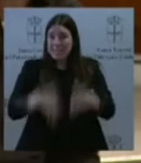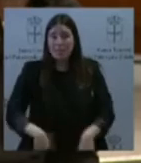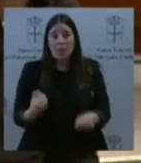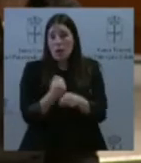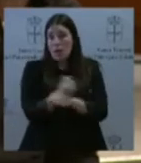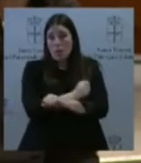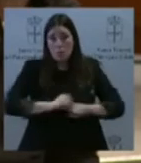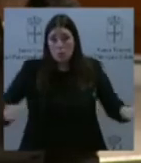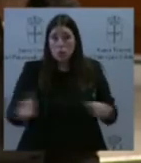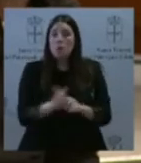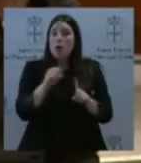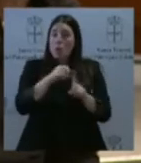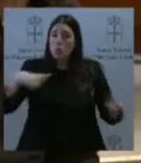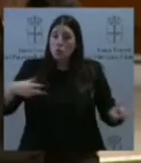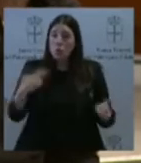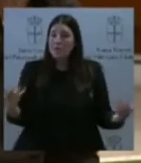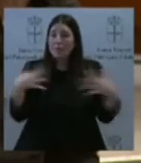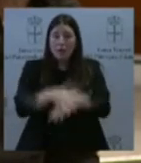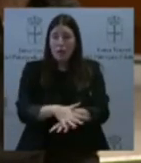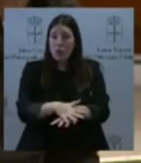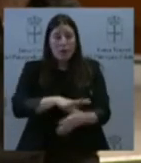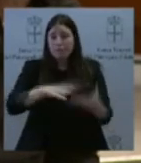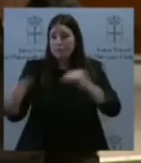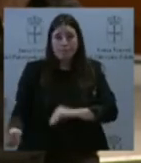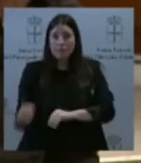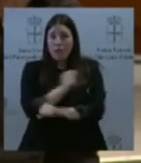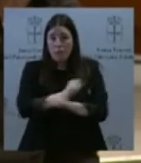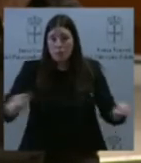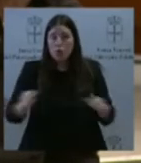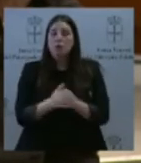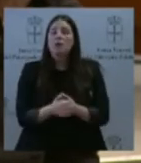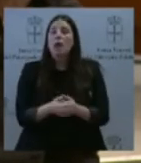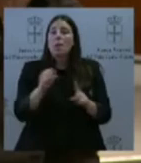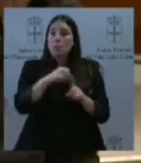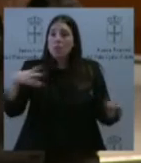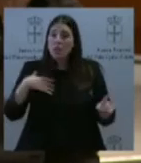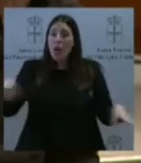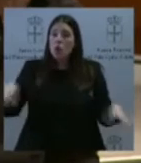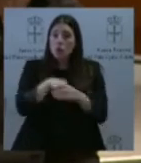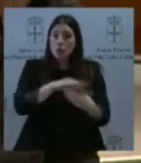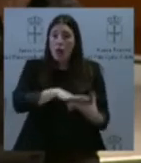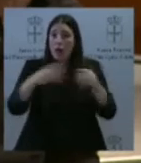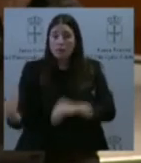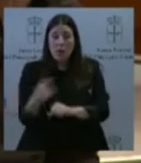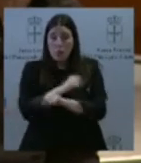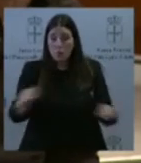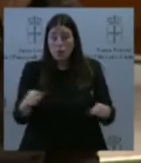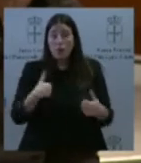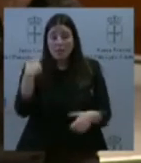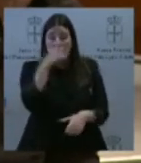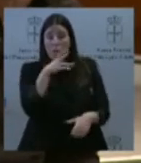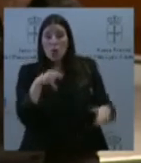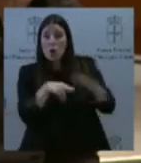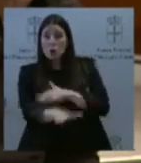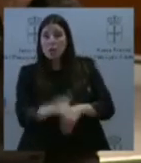va a poder aplicar la perspectiva inclusiva, y usted lo sabe porque no tenemos recursos suficientes. Yo tampoco tengo tiempo para explicarle todas